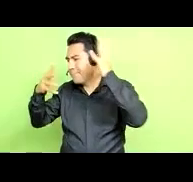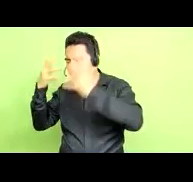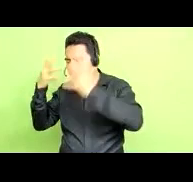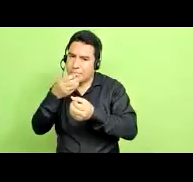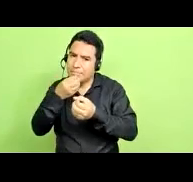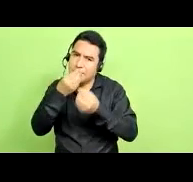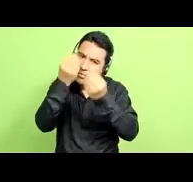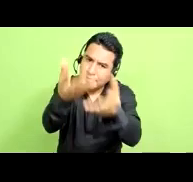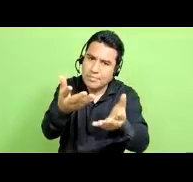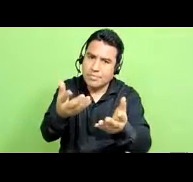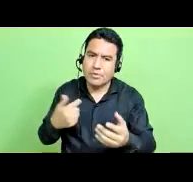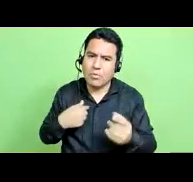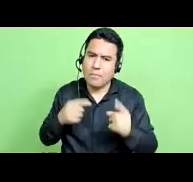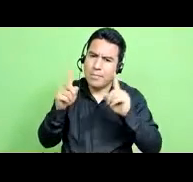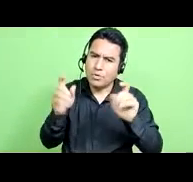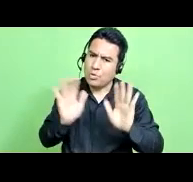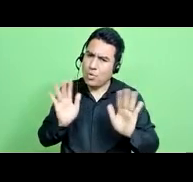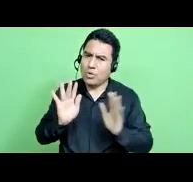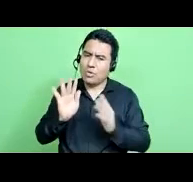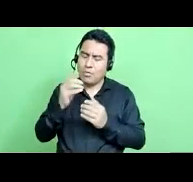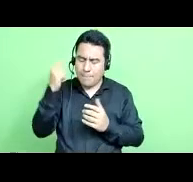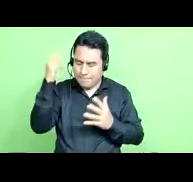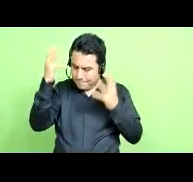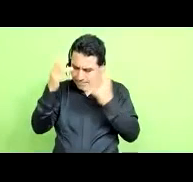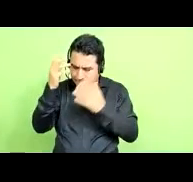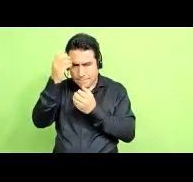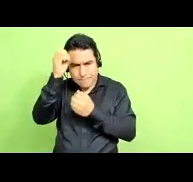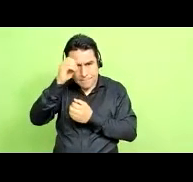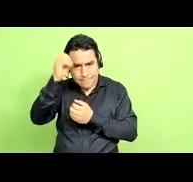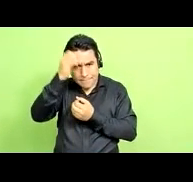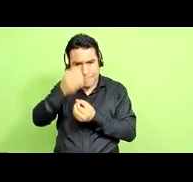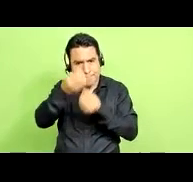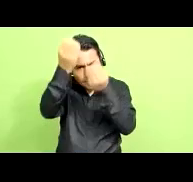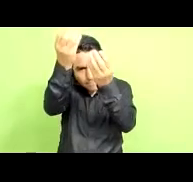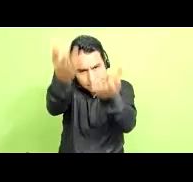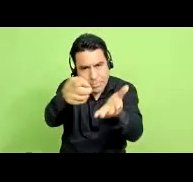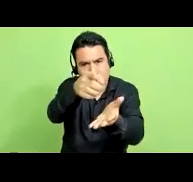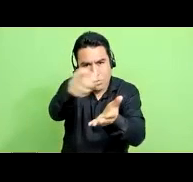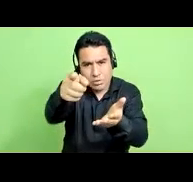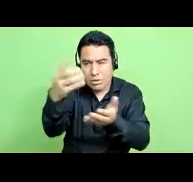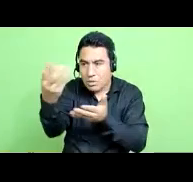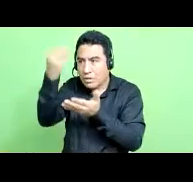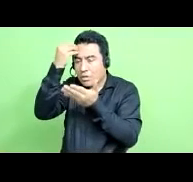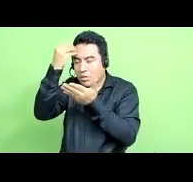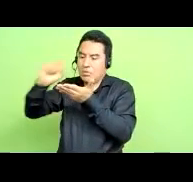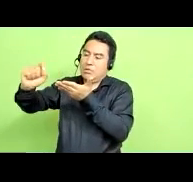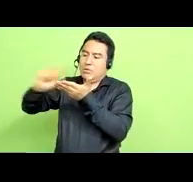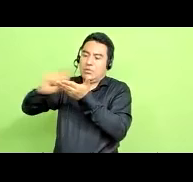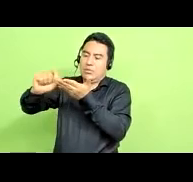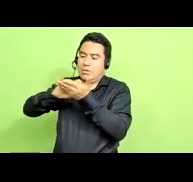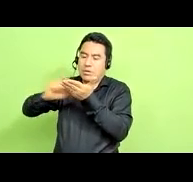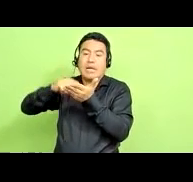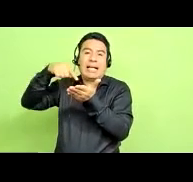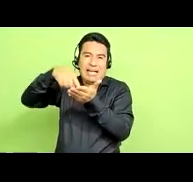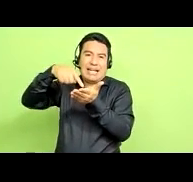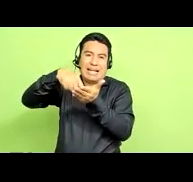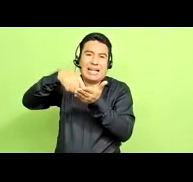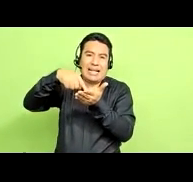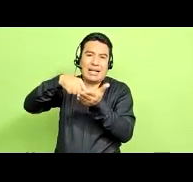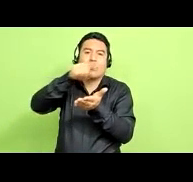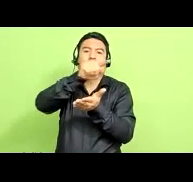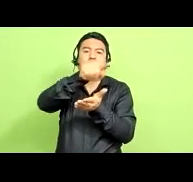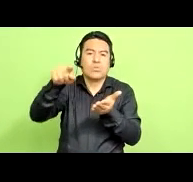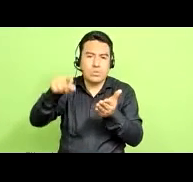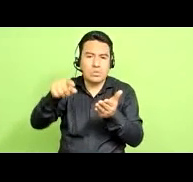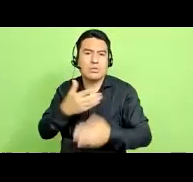pregunta mi preocupación y si ustedes pudieran llevar porque ustedes están representan a una